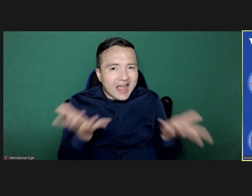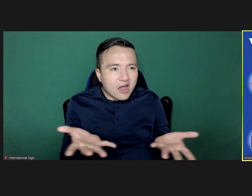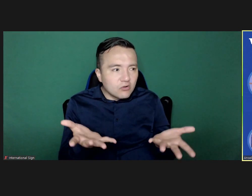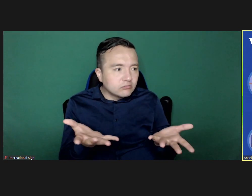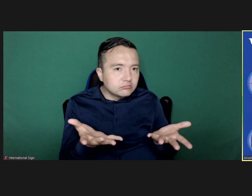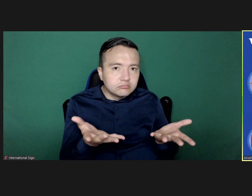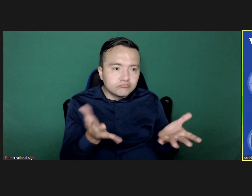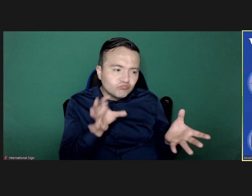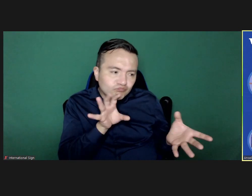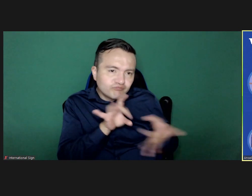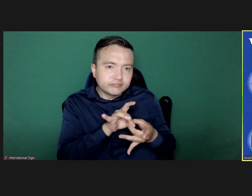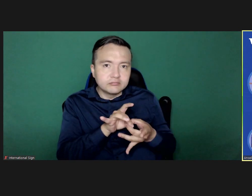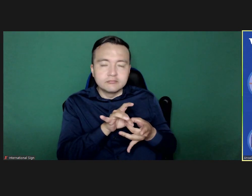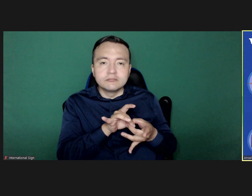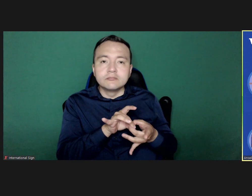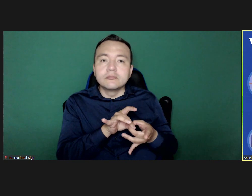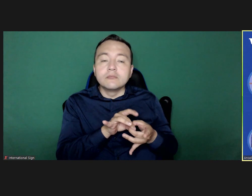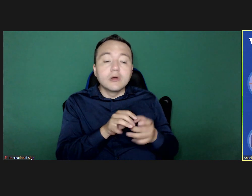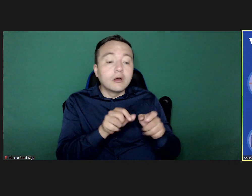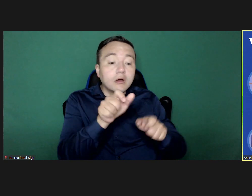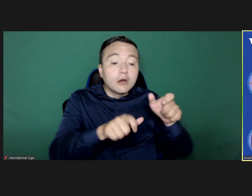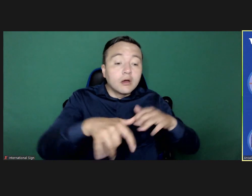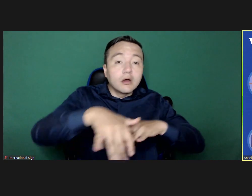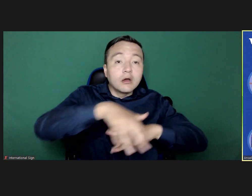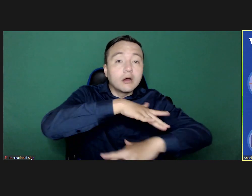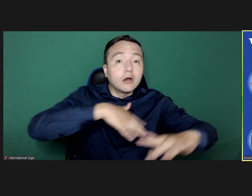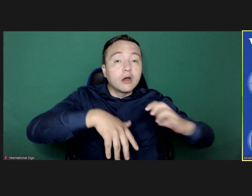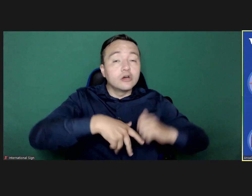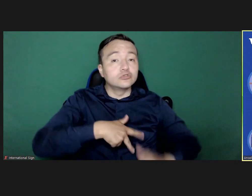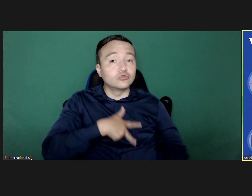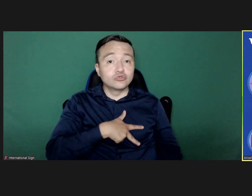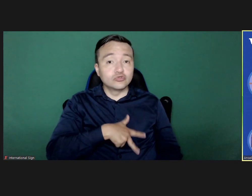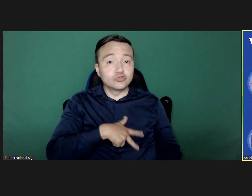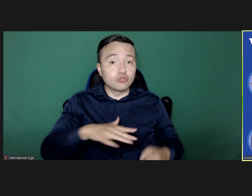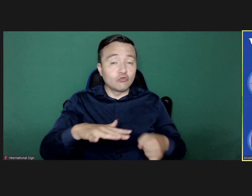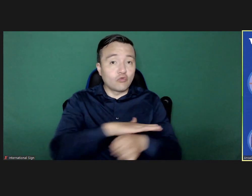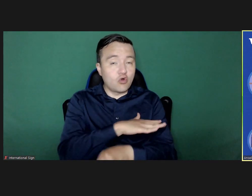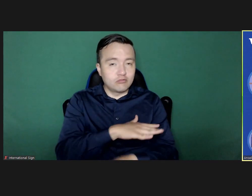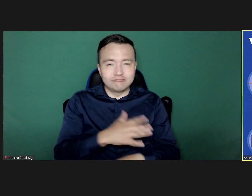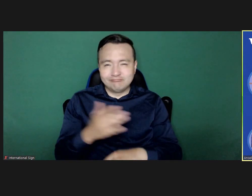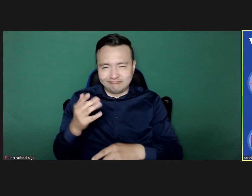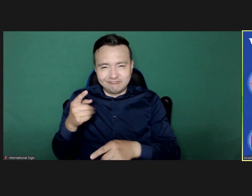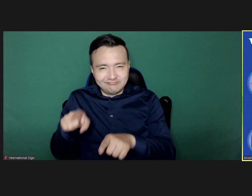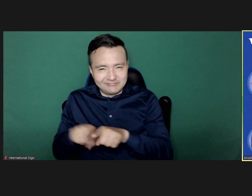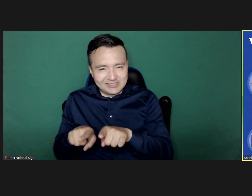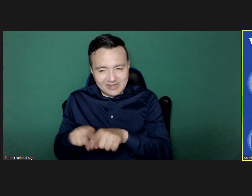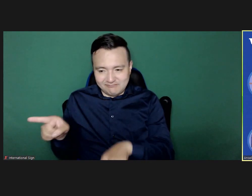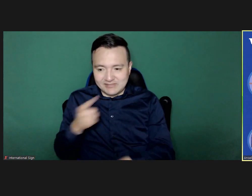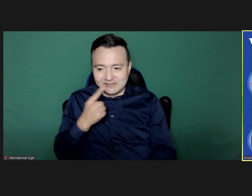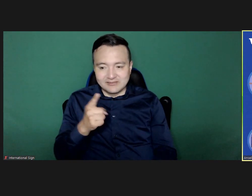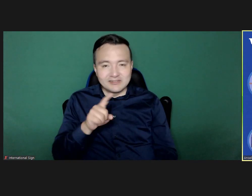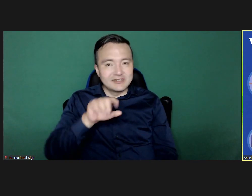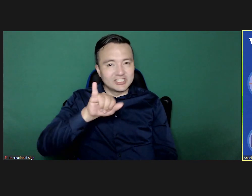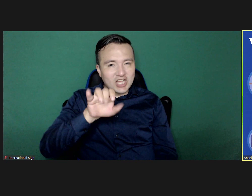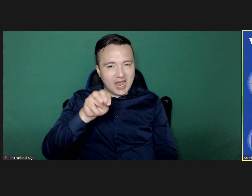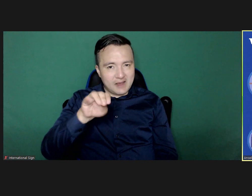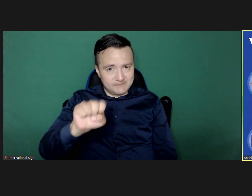la sociedad en su totalidad, y lo decimos continuamente, pero lo mismo que dijo James, la parte de gobernanza será muy importante. Como